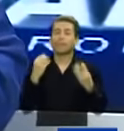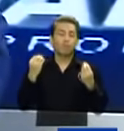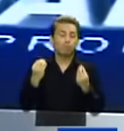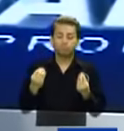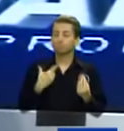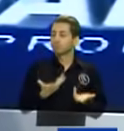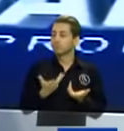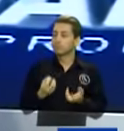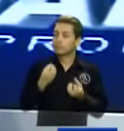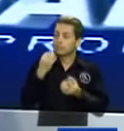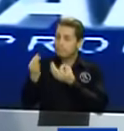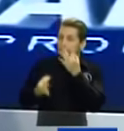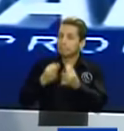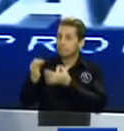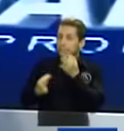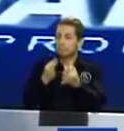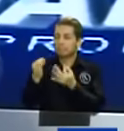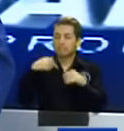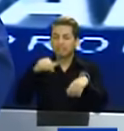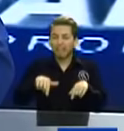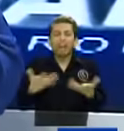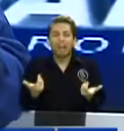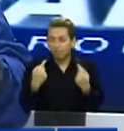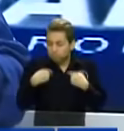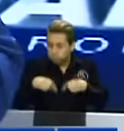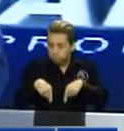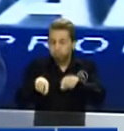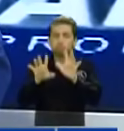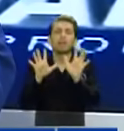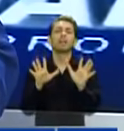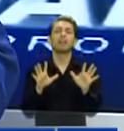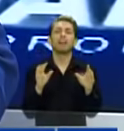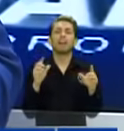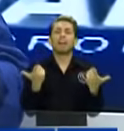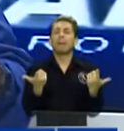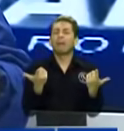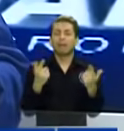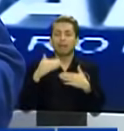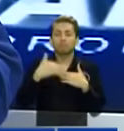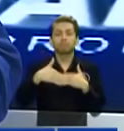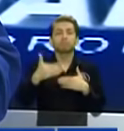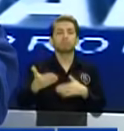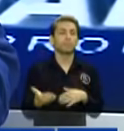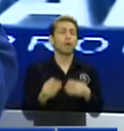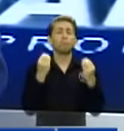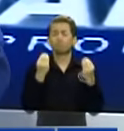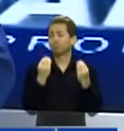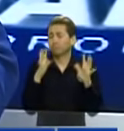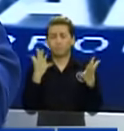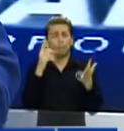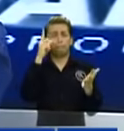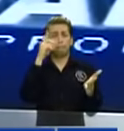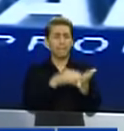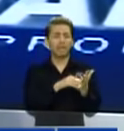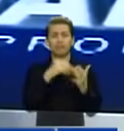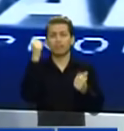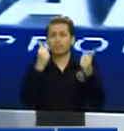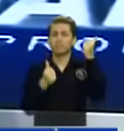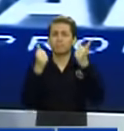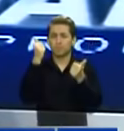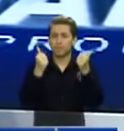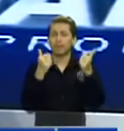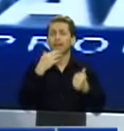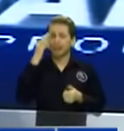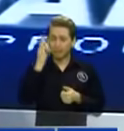con respecto a lo que estamos pasando y de lo que está próximo a venir. Hay mil dudas que la verdad vale la pena